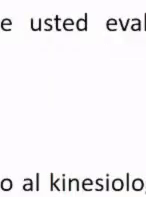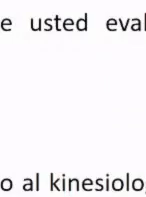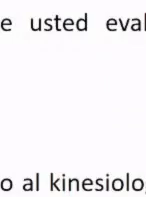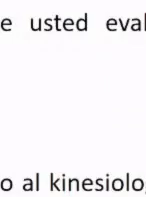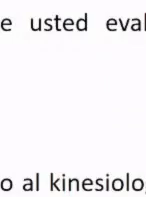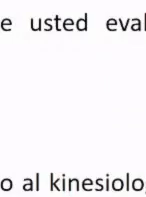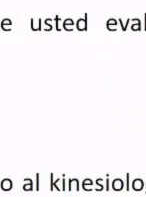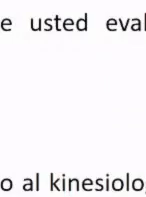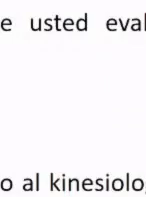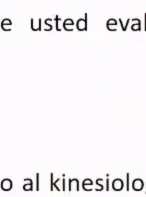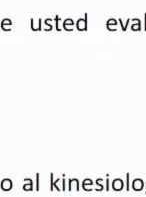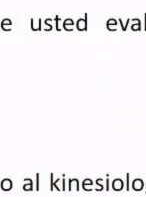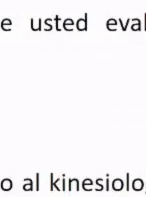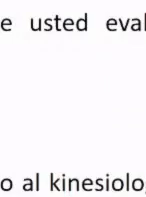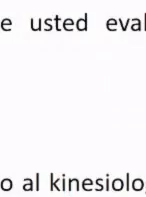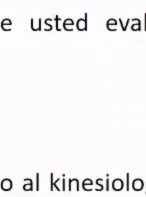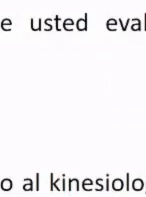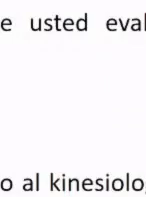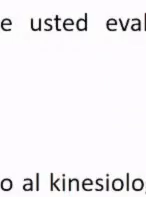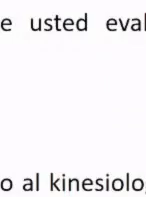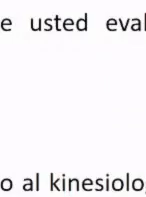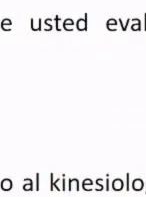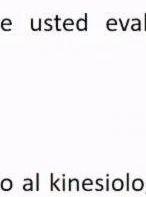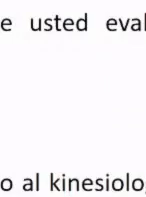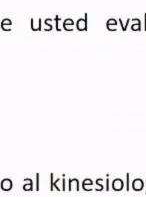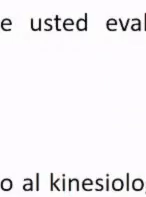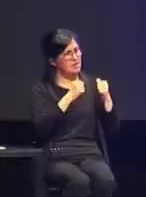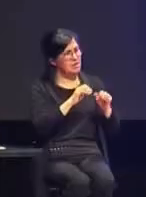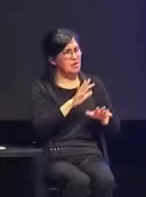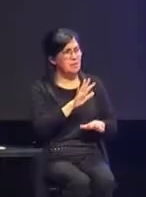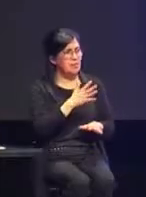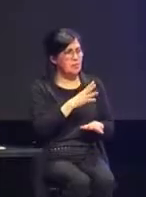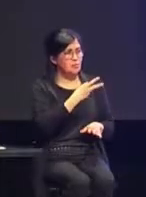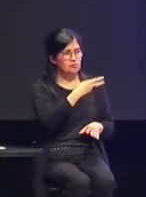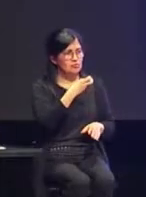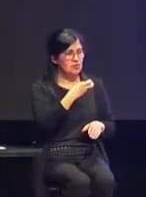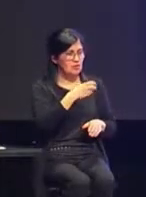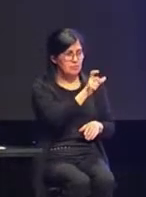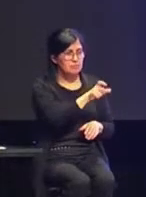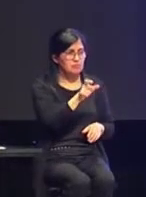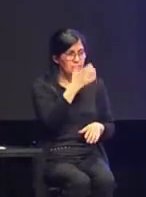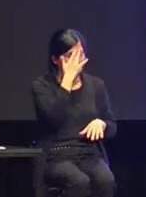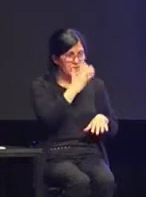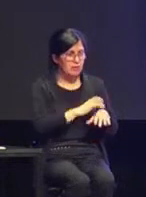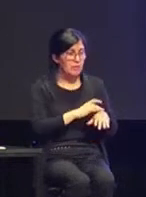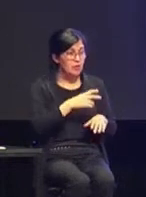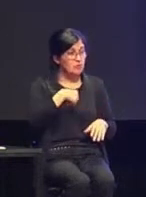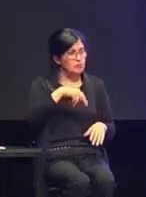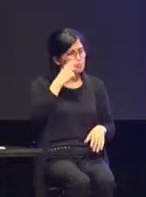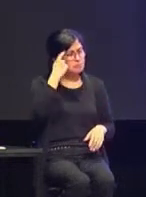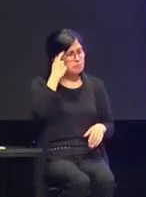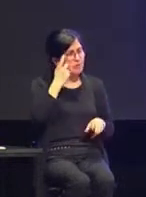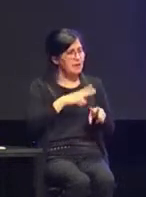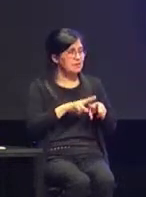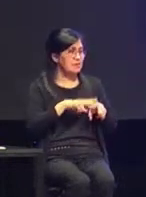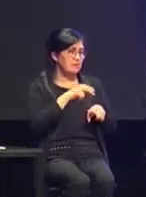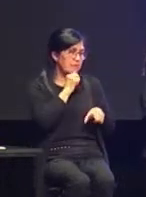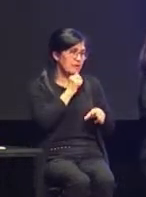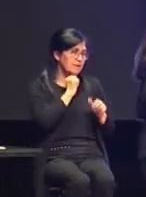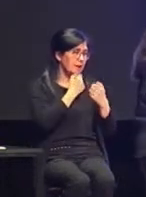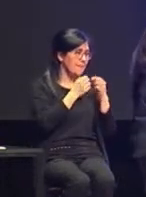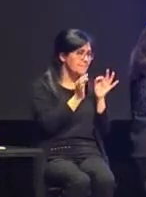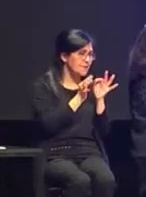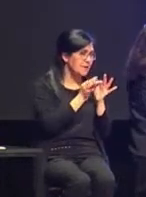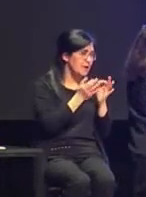Y hicimos un piloto en cerca de 200 pacientes y nos dimos cuenta que había que explicar cosas. Explicar